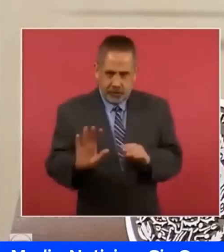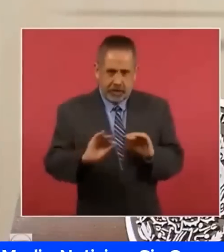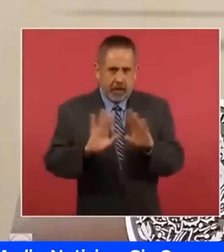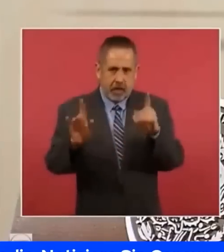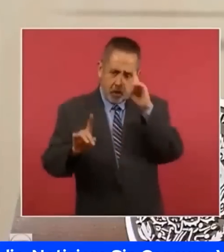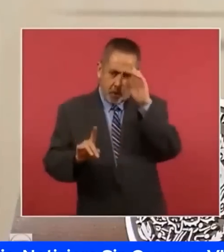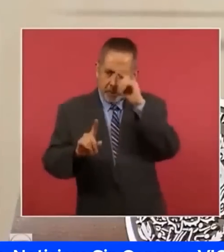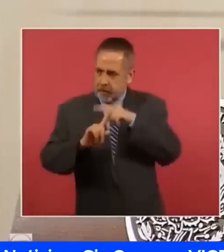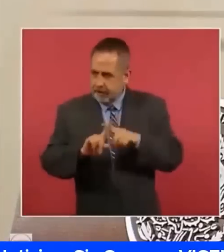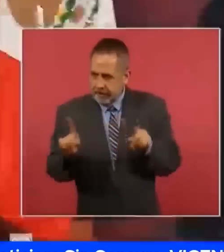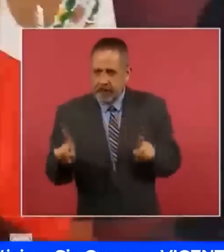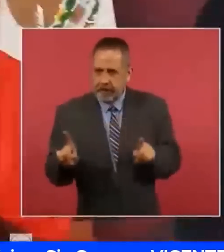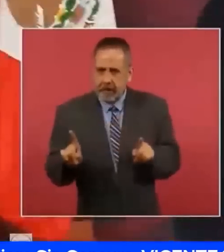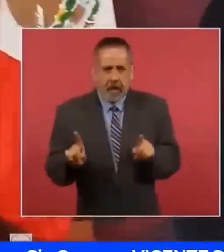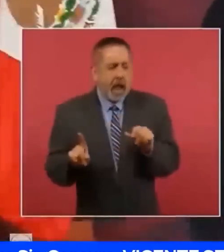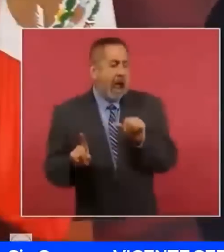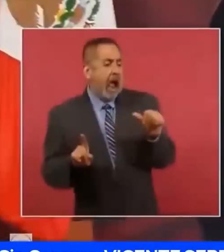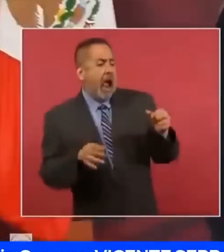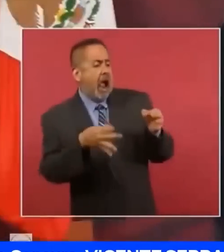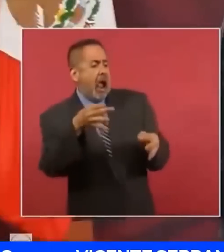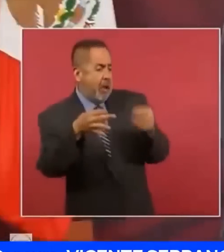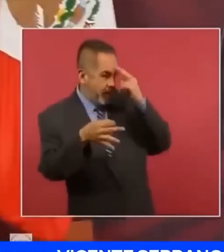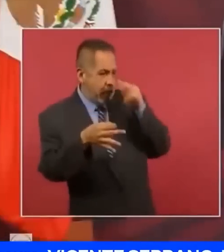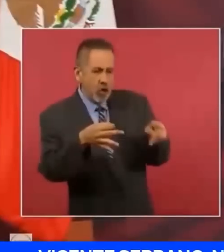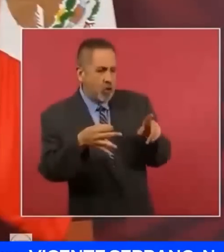de opinión, ¿no? Pues,